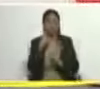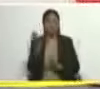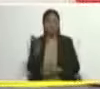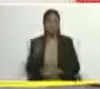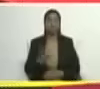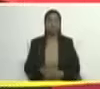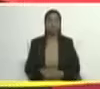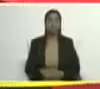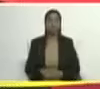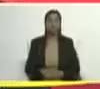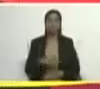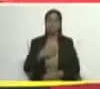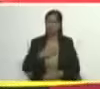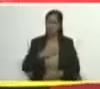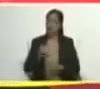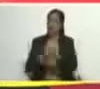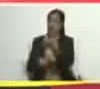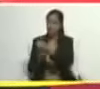Vayamos con Haití.